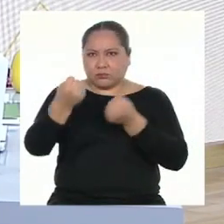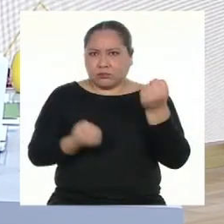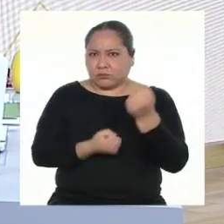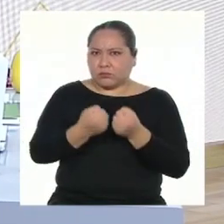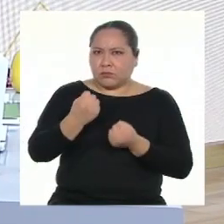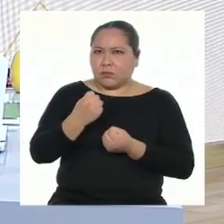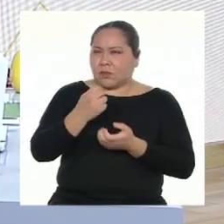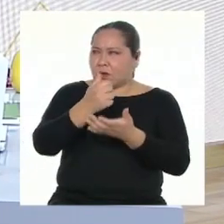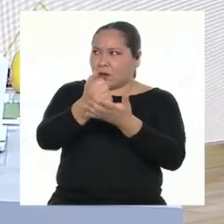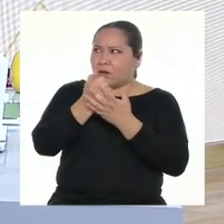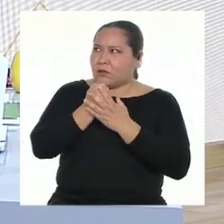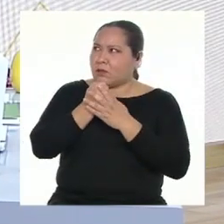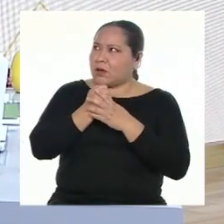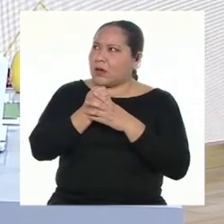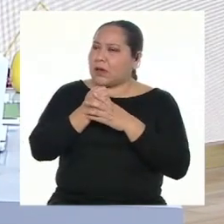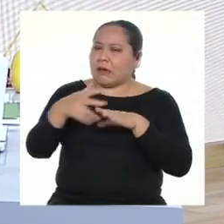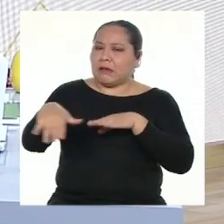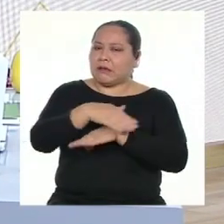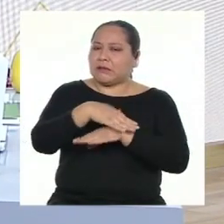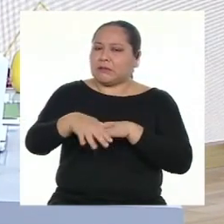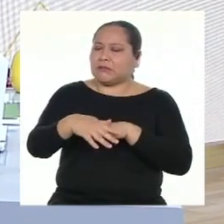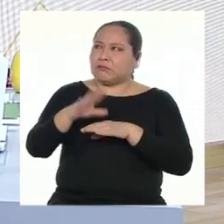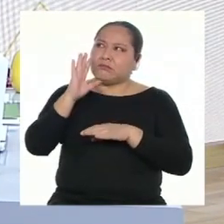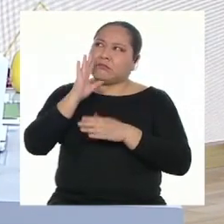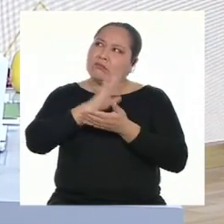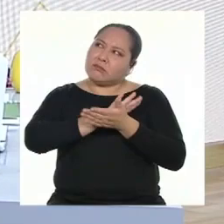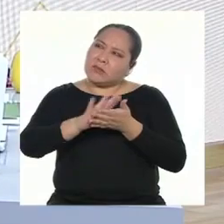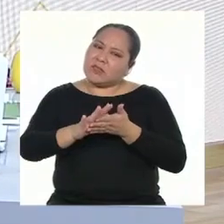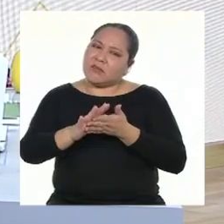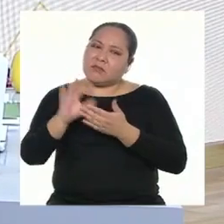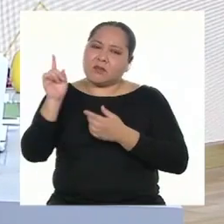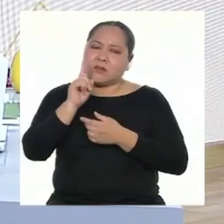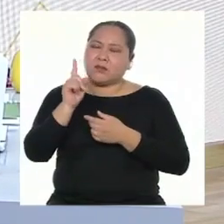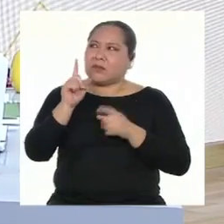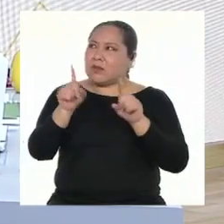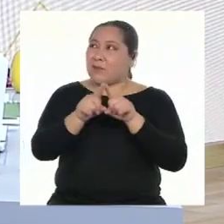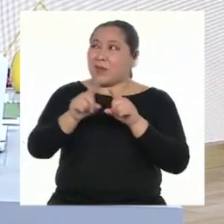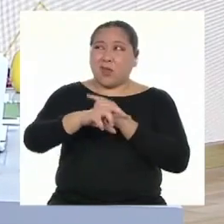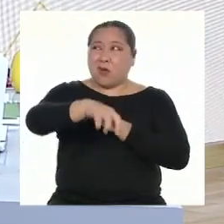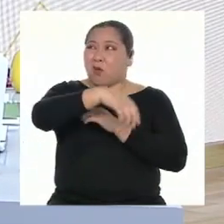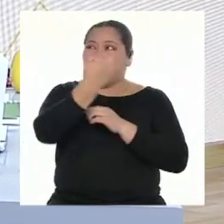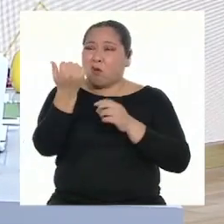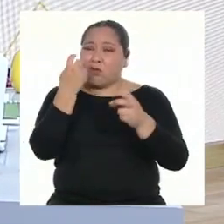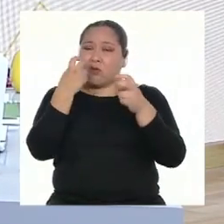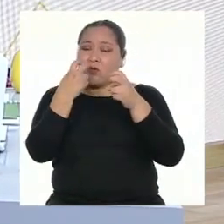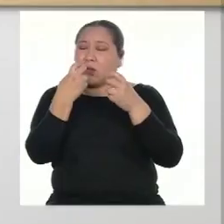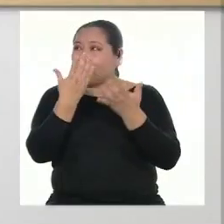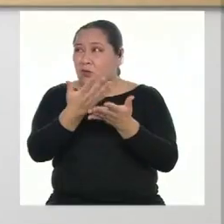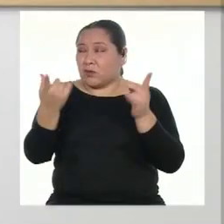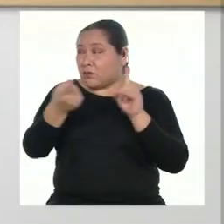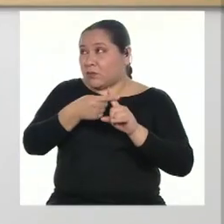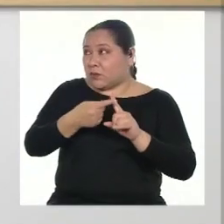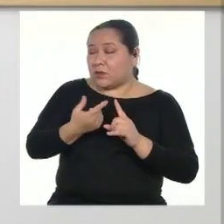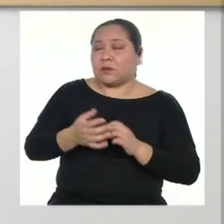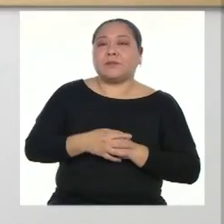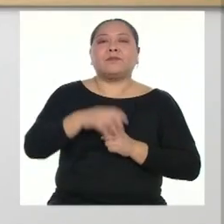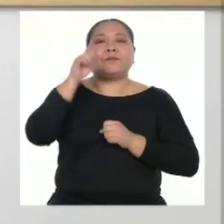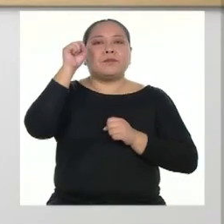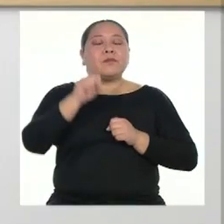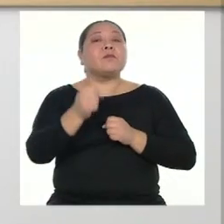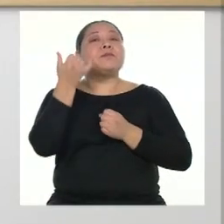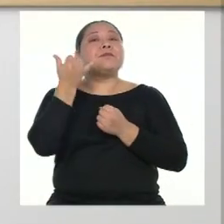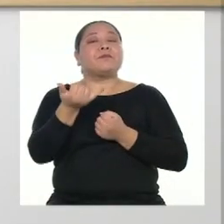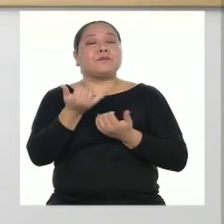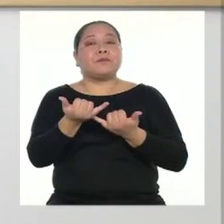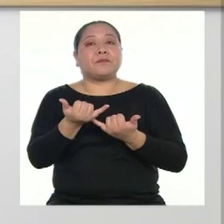calles estén más limpias y haya menos contaminación en general, sino que desencadena muchos otros resultados positivos. Sí, ahora